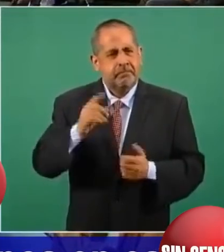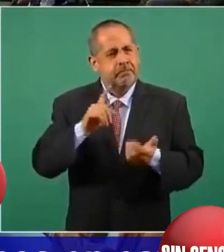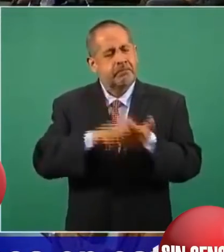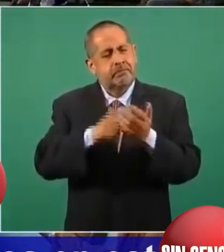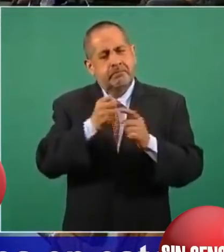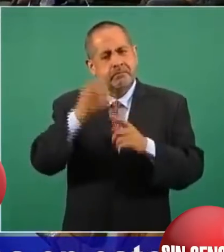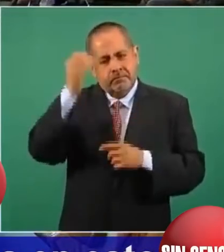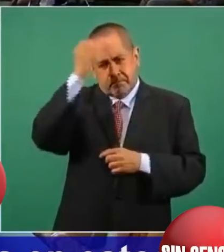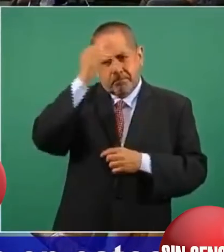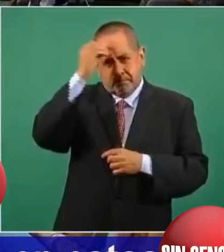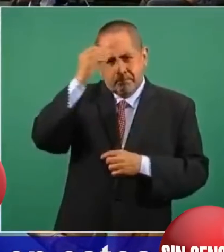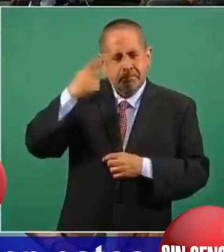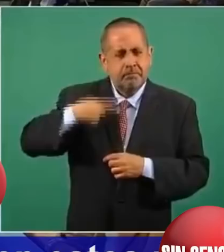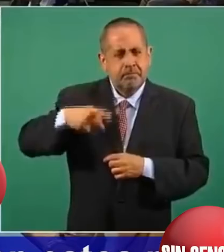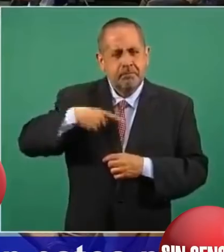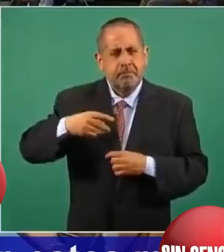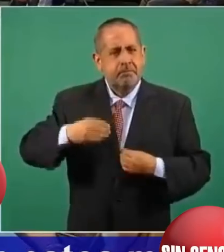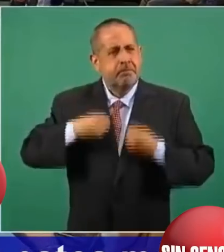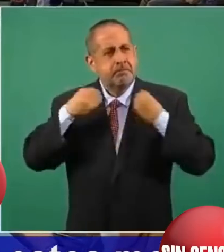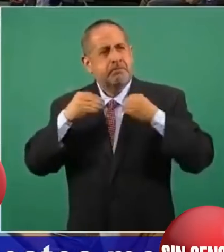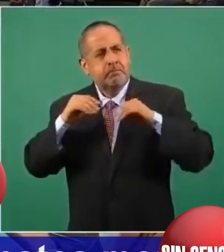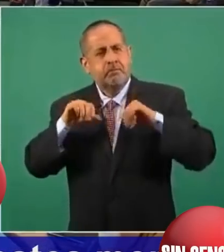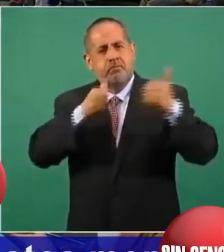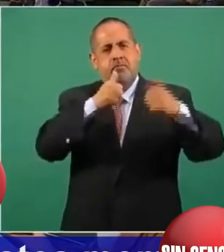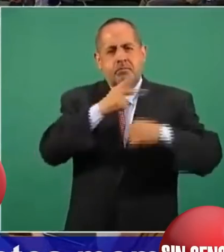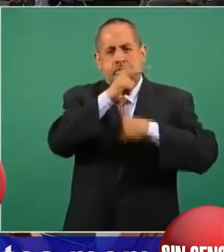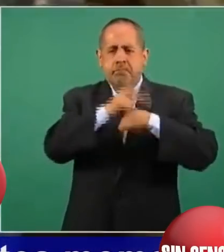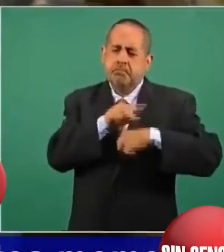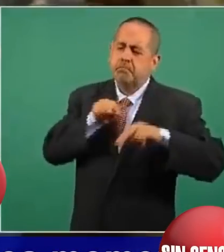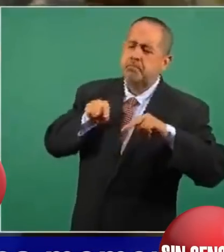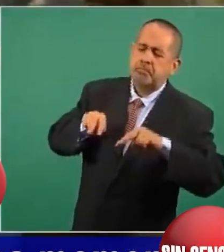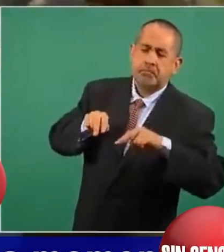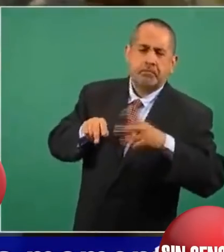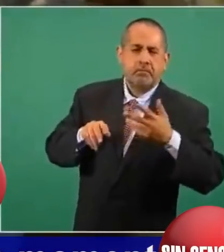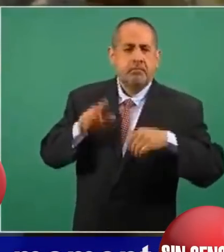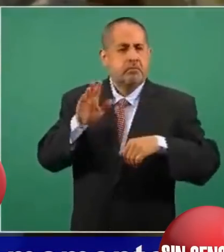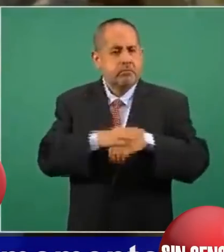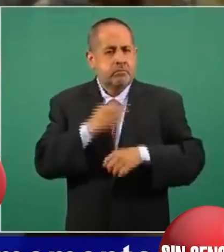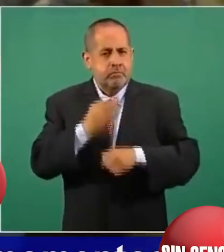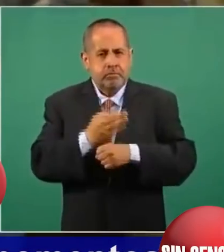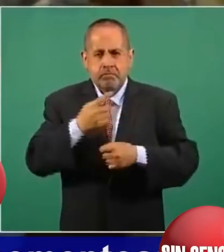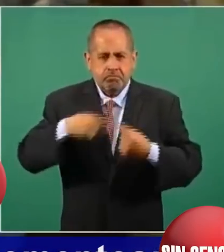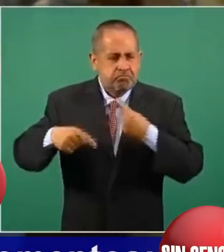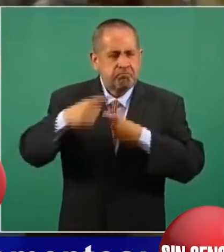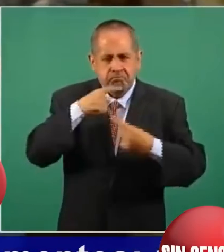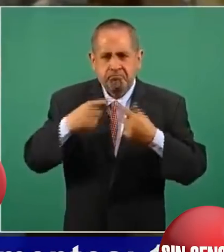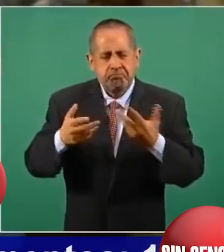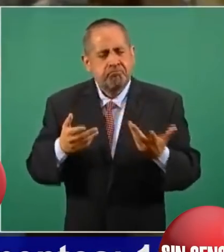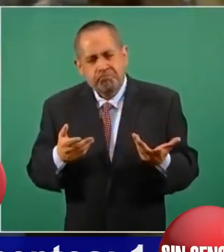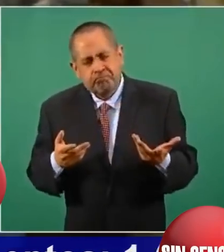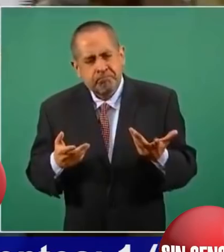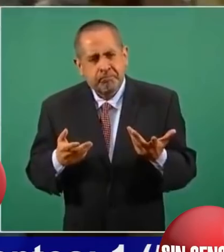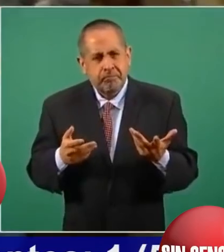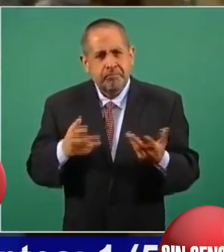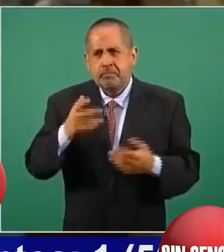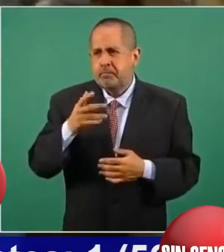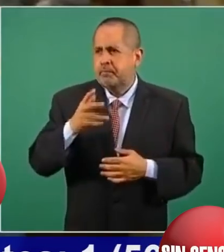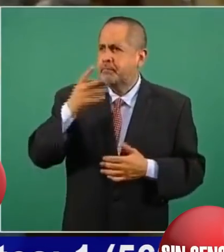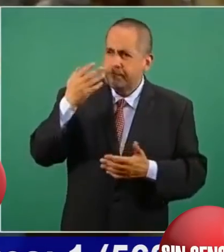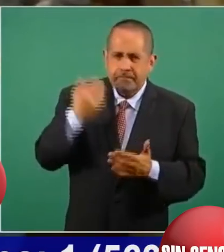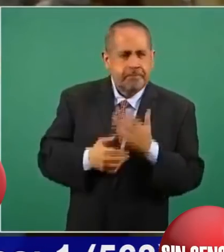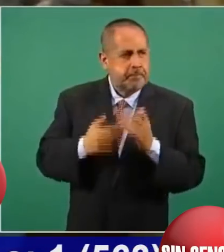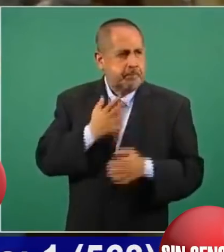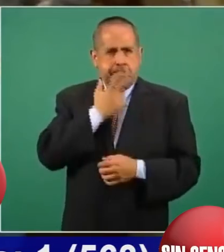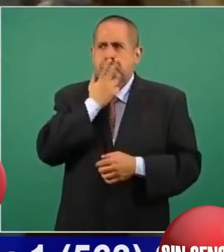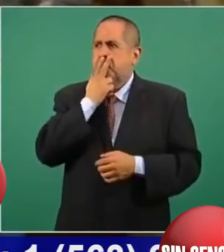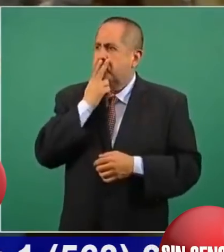opiniones de gente que vive fuera de México, porque cuando entramos en este dinamismo, tal parece que ya no valoramos lo